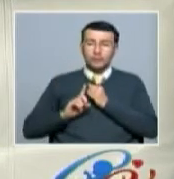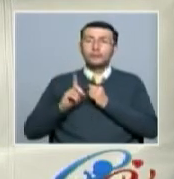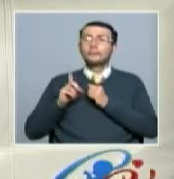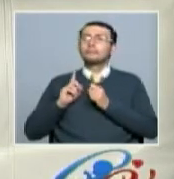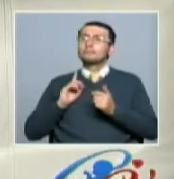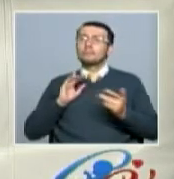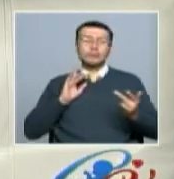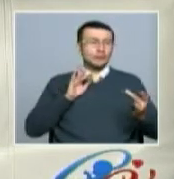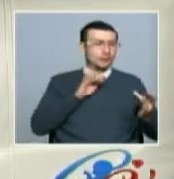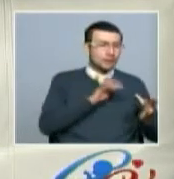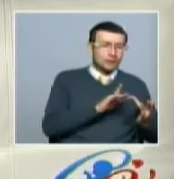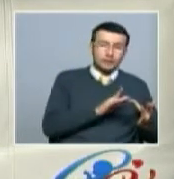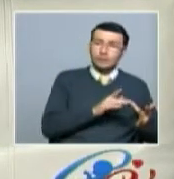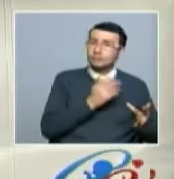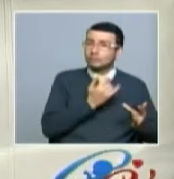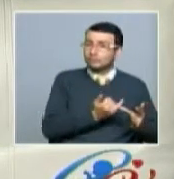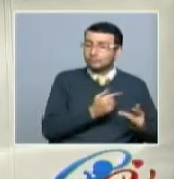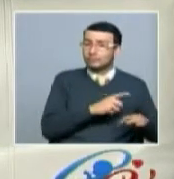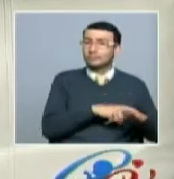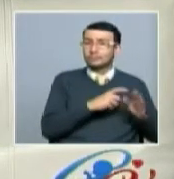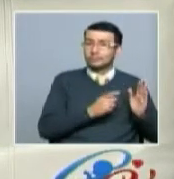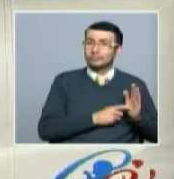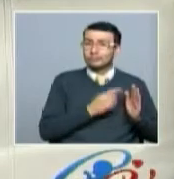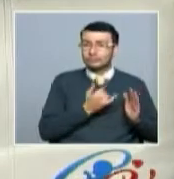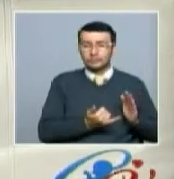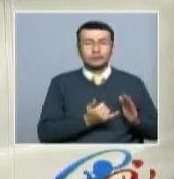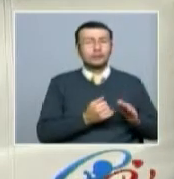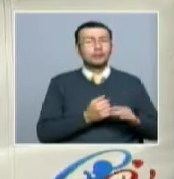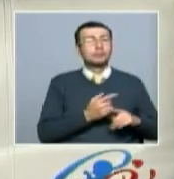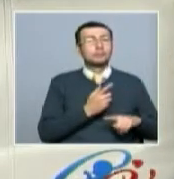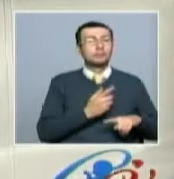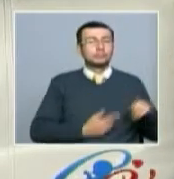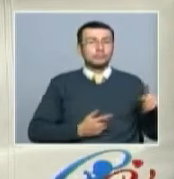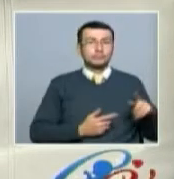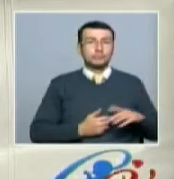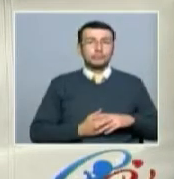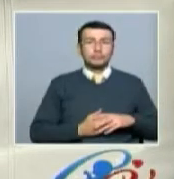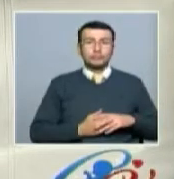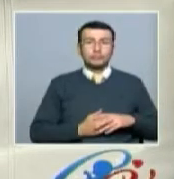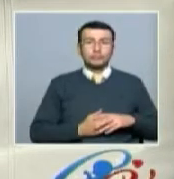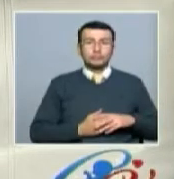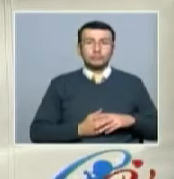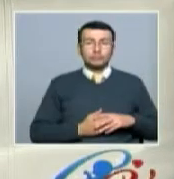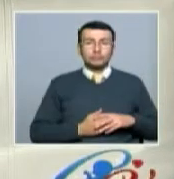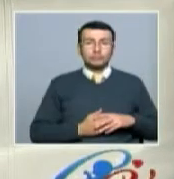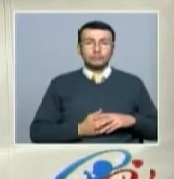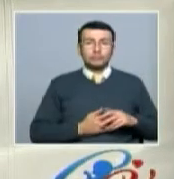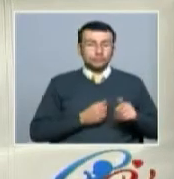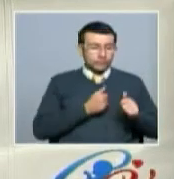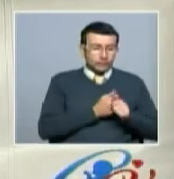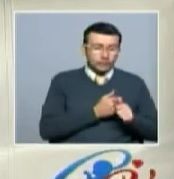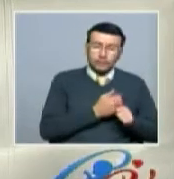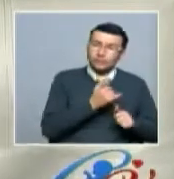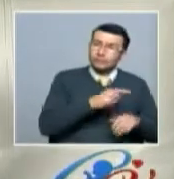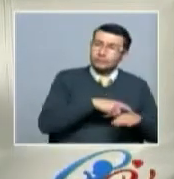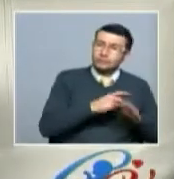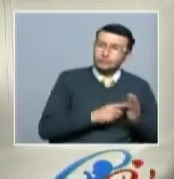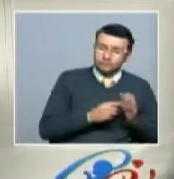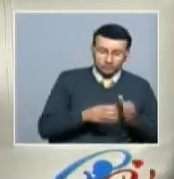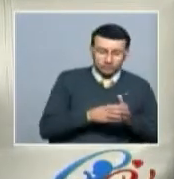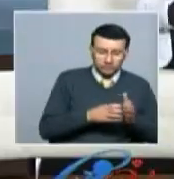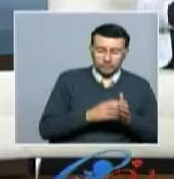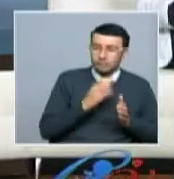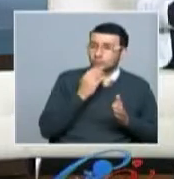primario. Y ese da la raíz interna del mediano, da el nervio cubital, el accesorio, el braquial cutáneo interno y el braquial cutáneo